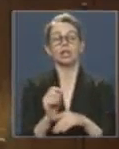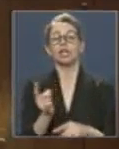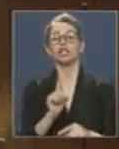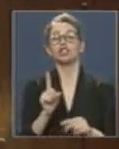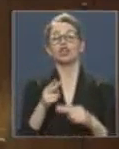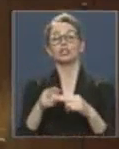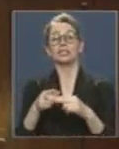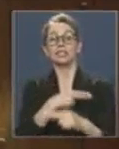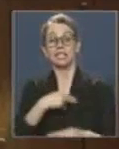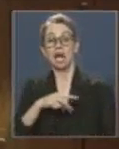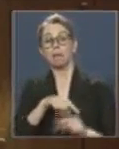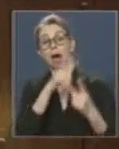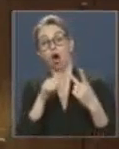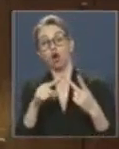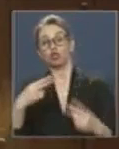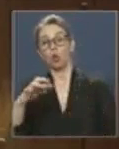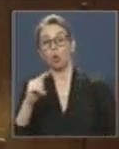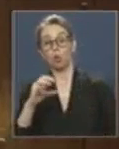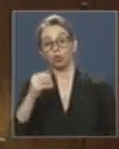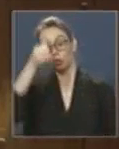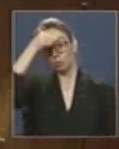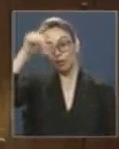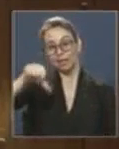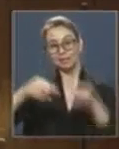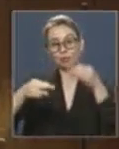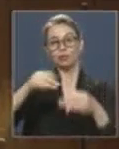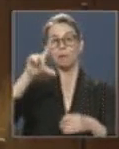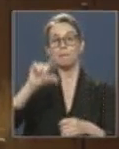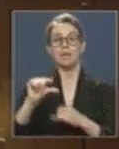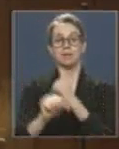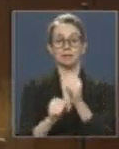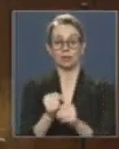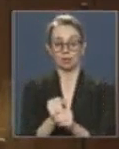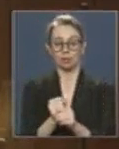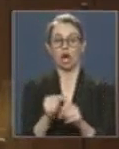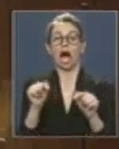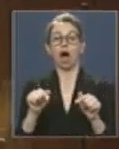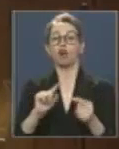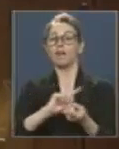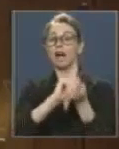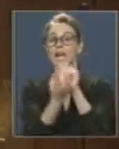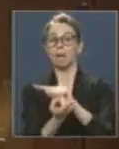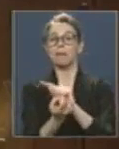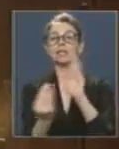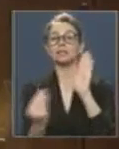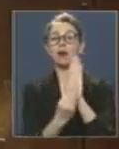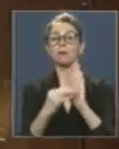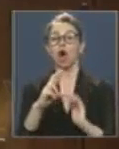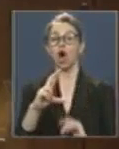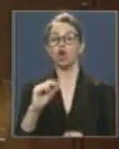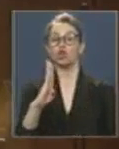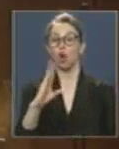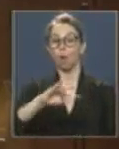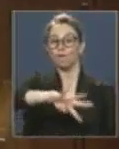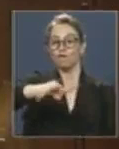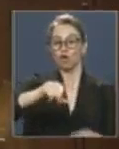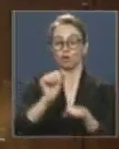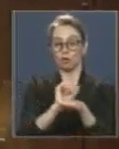hurto, que tiene una pena inferior. Ahora, robo. El artículo primero, número